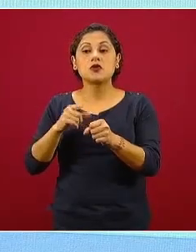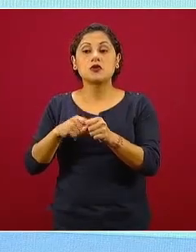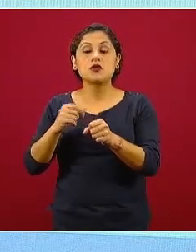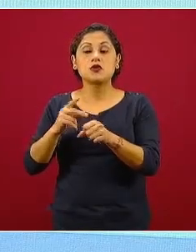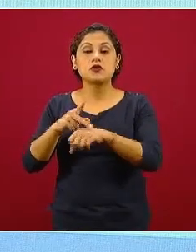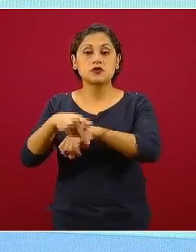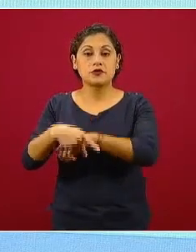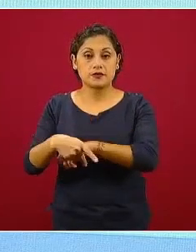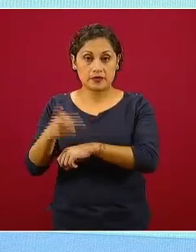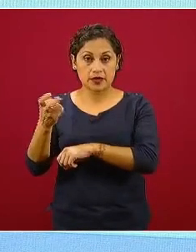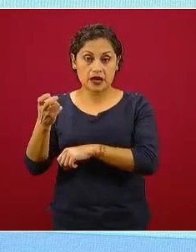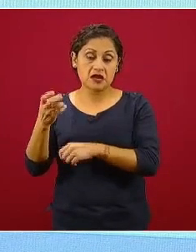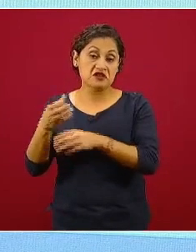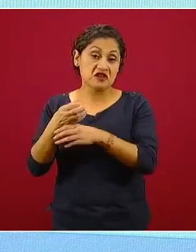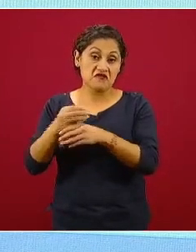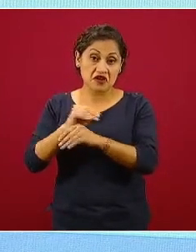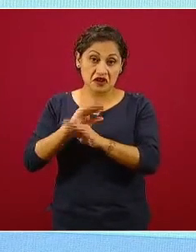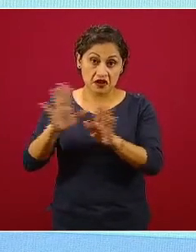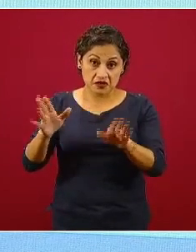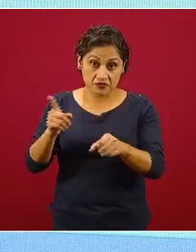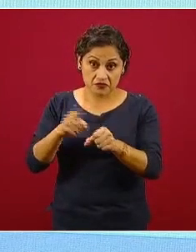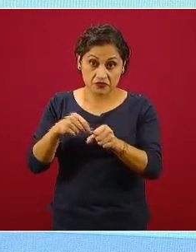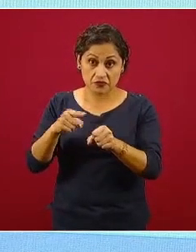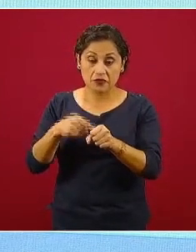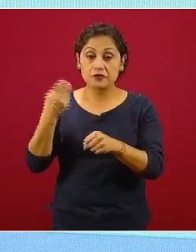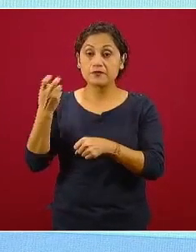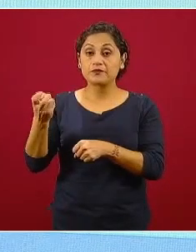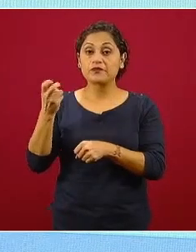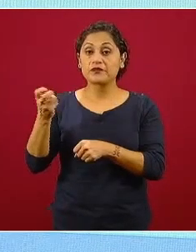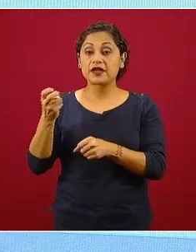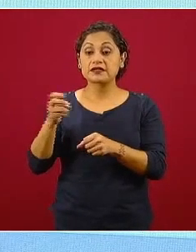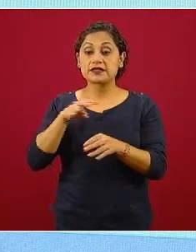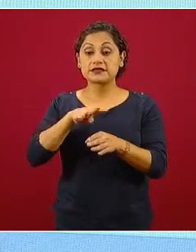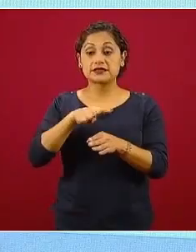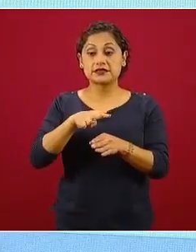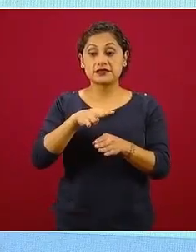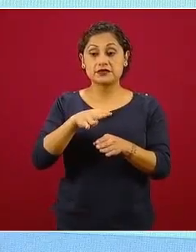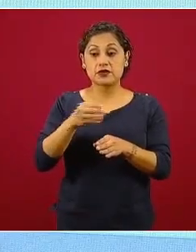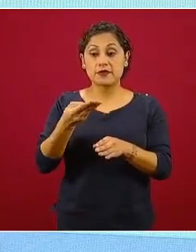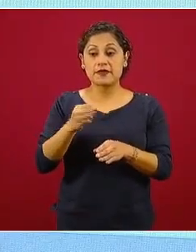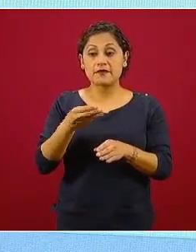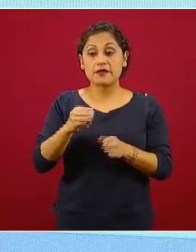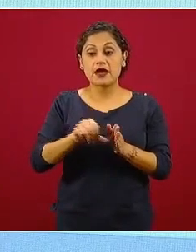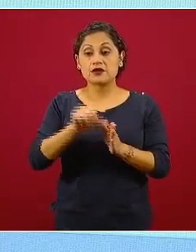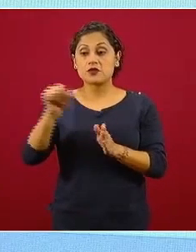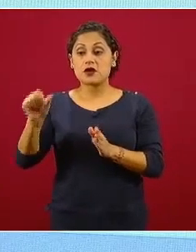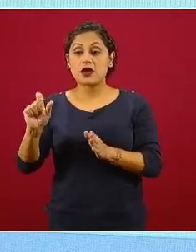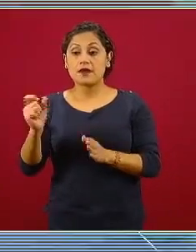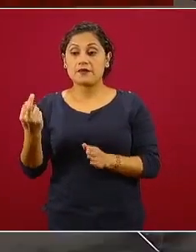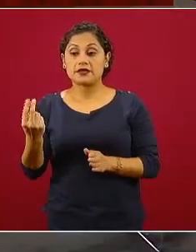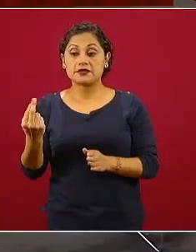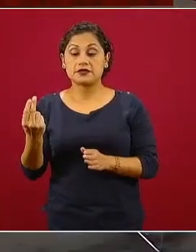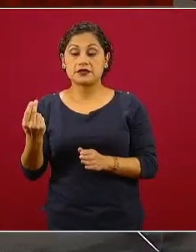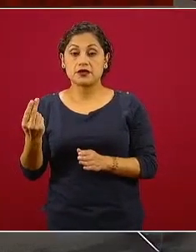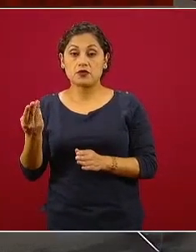este color, café claro, son las ocurridas entre el 19 de mayo y el 25 de